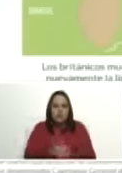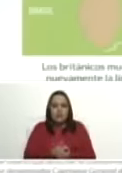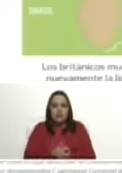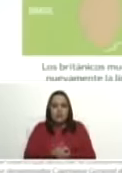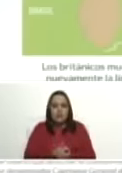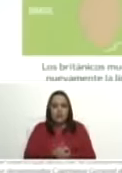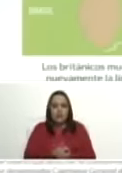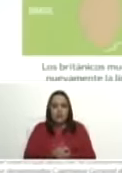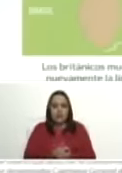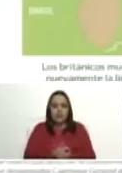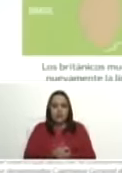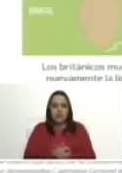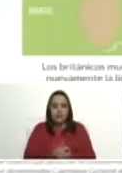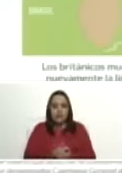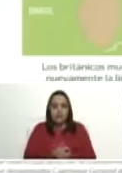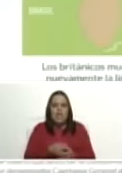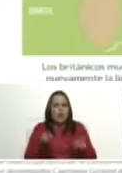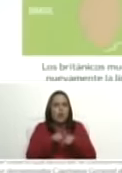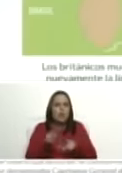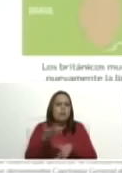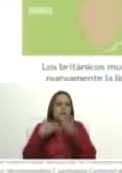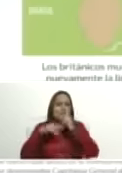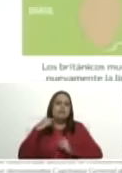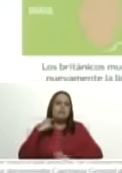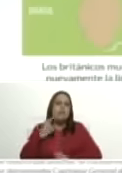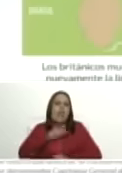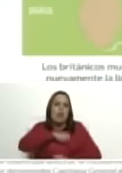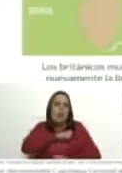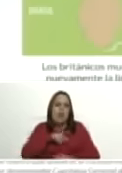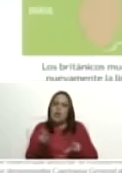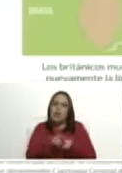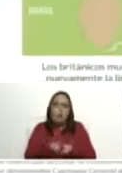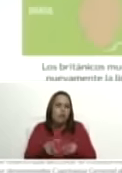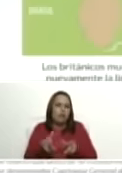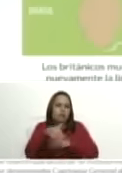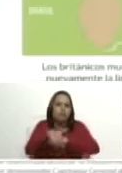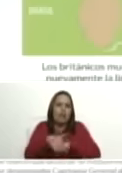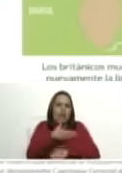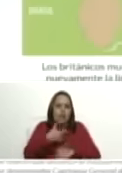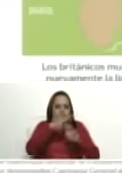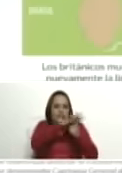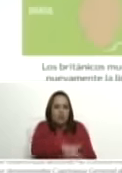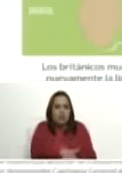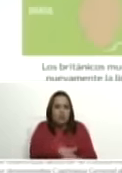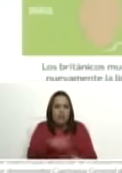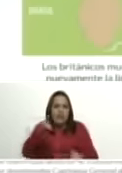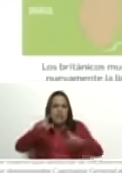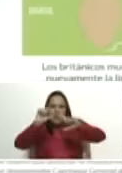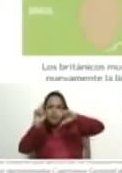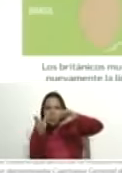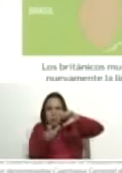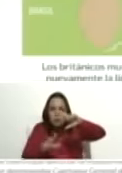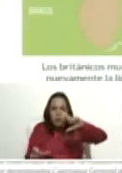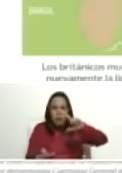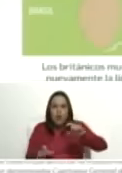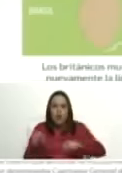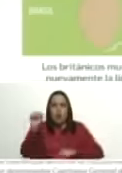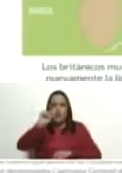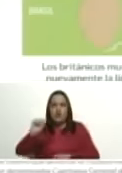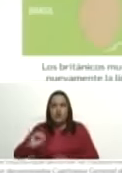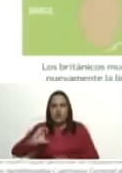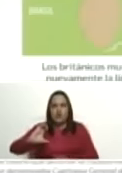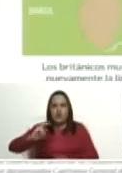hegemónica, colonial. Es precisamente estas líneas Chambord que estamos